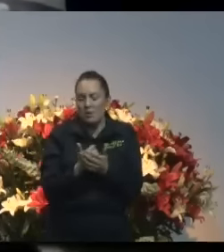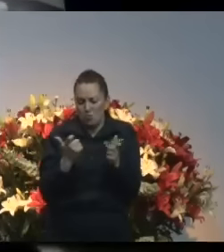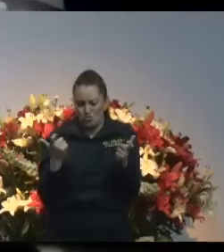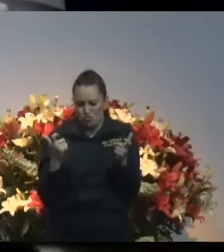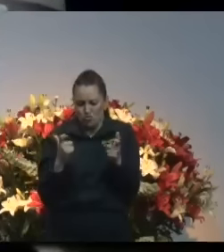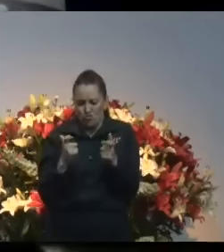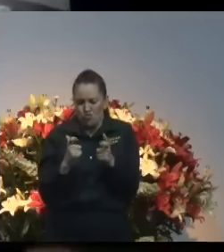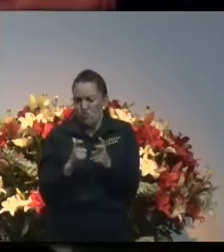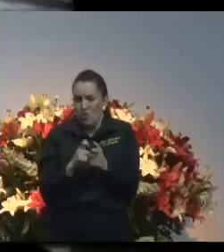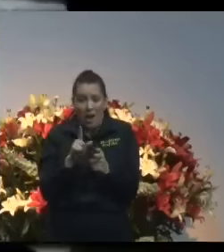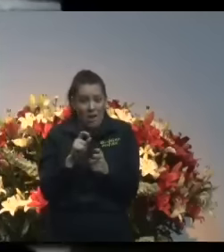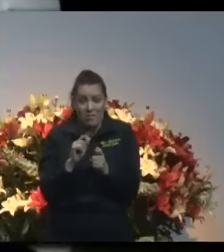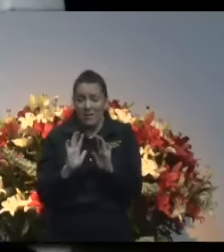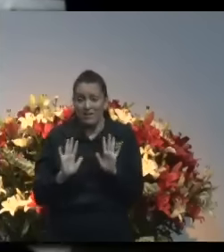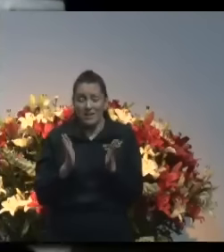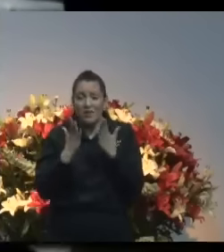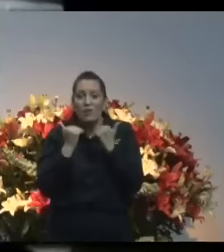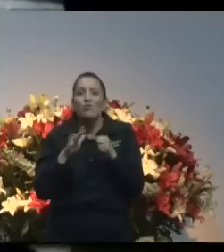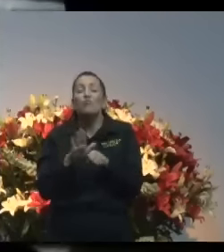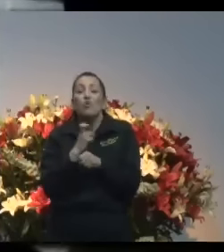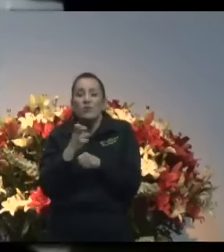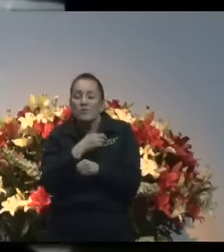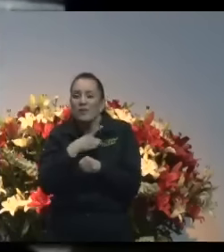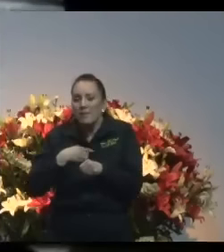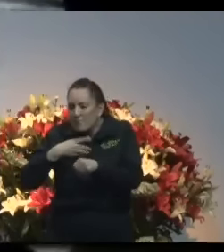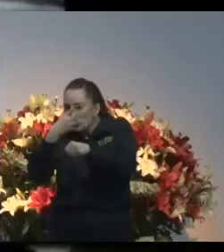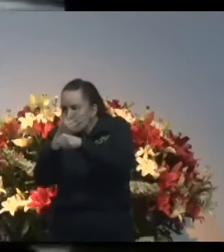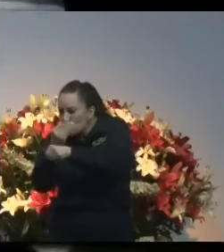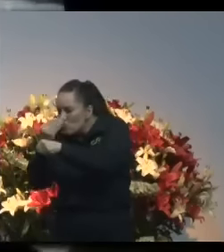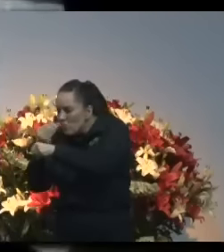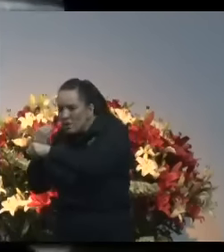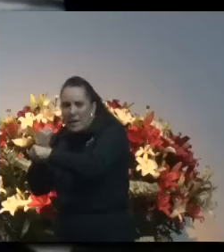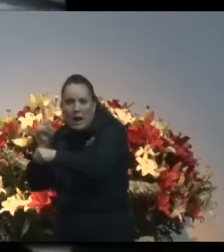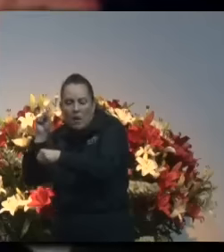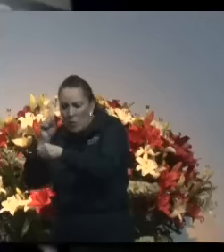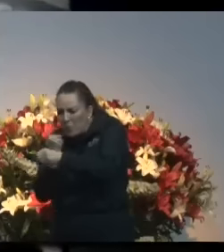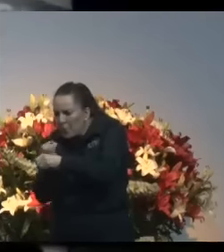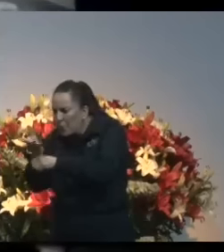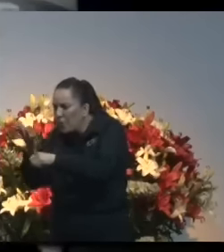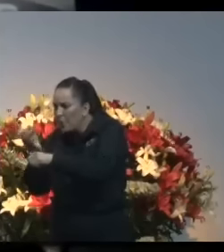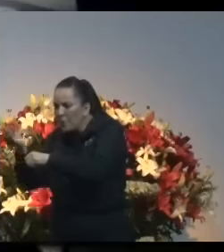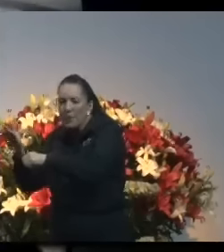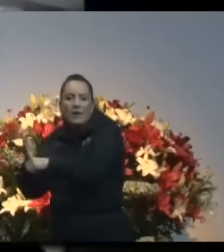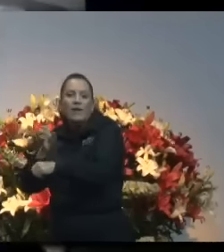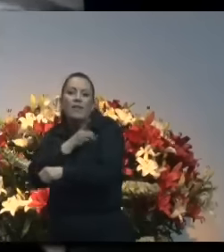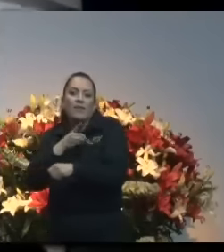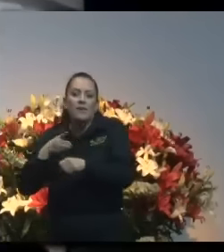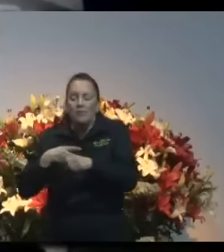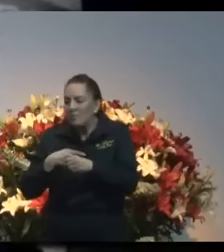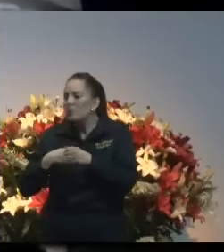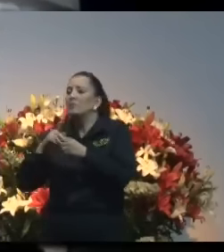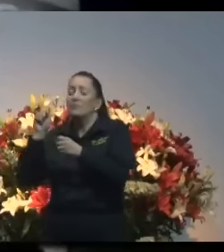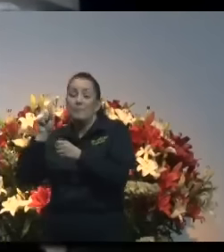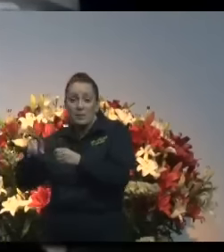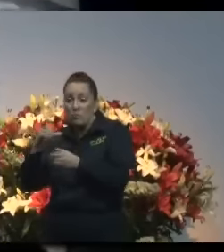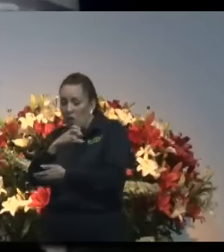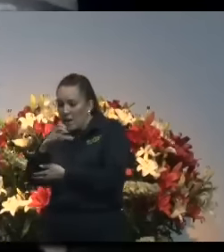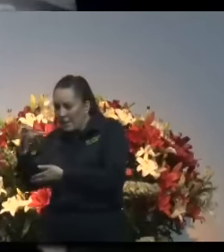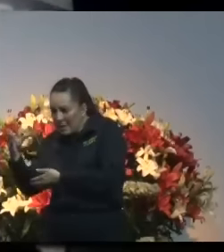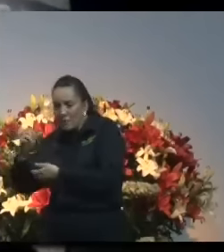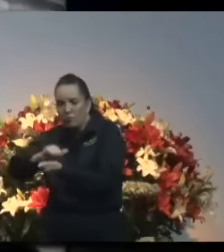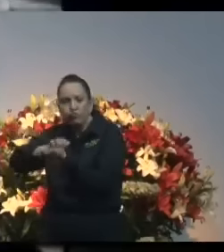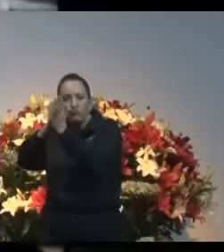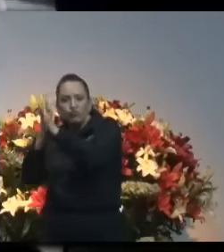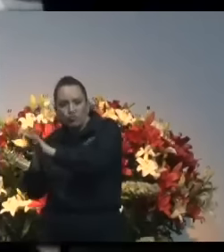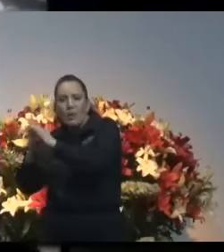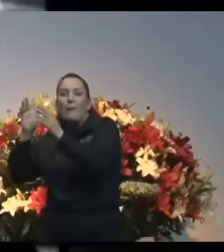necesitamos captar, reparar fugas, tratar el agua y tecnificar el campo, serían mis 4 propuestas. Muchas